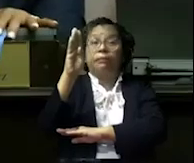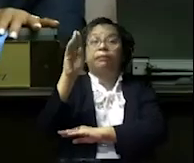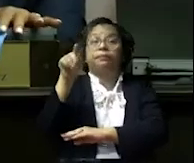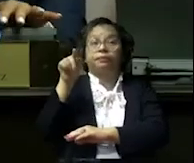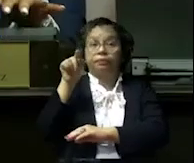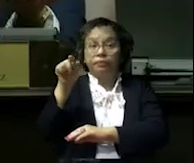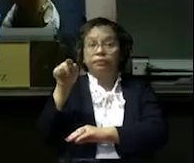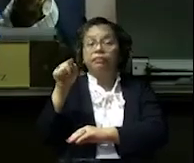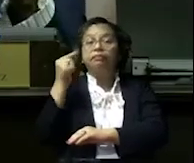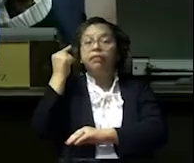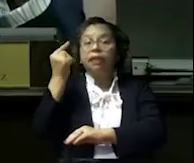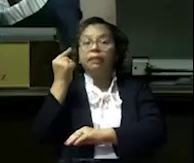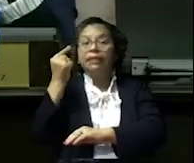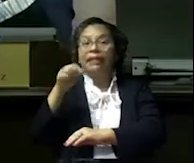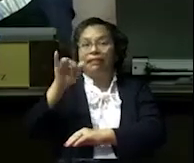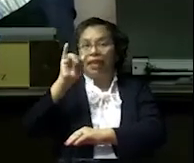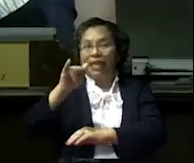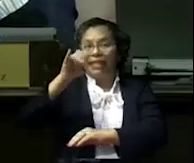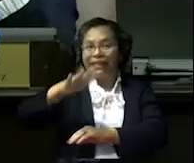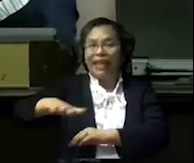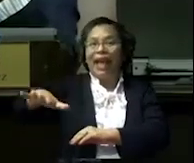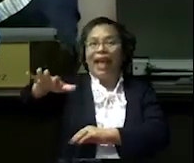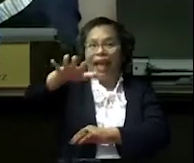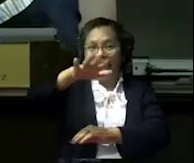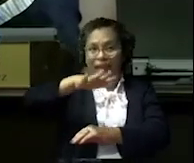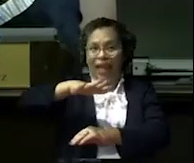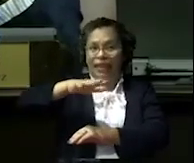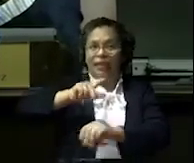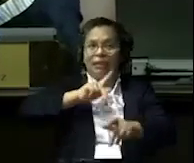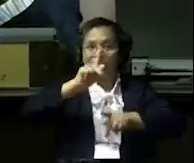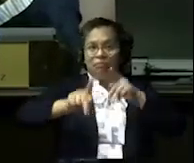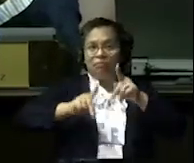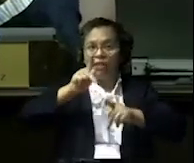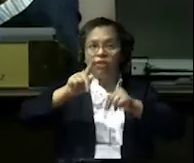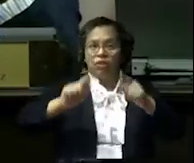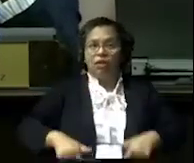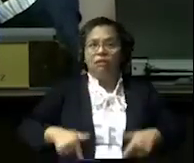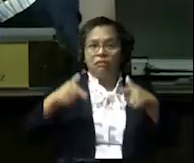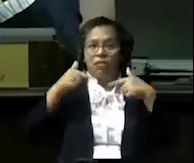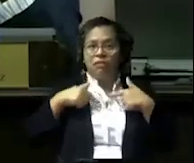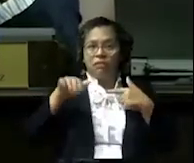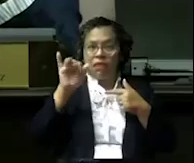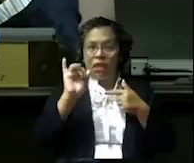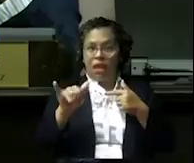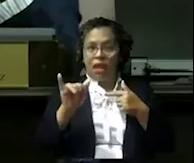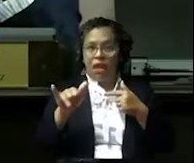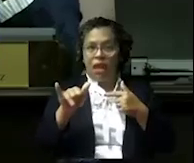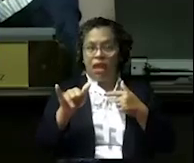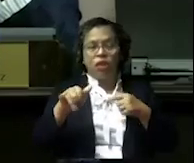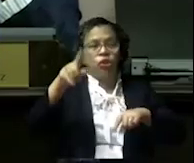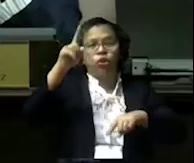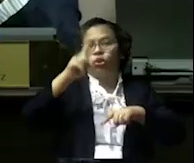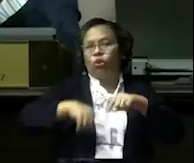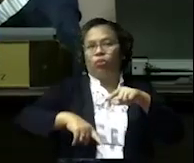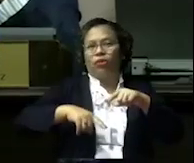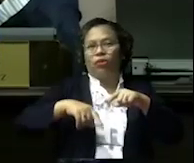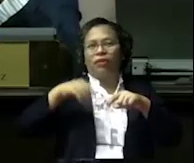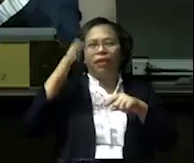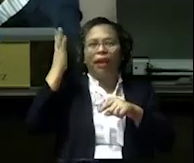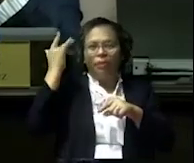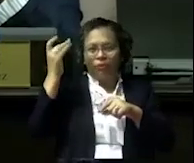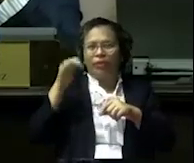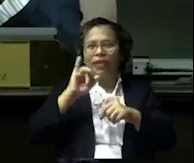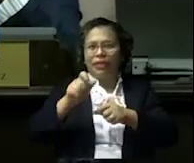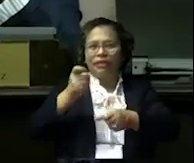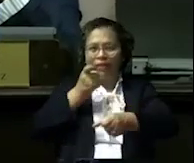porque sus acciones, sembrando yautía, sembrando una serie de cosas en el Parque Nacional de los Haitises, iban en